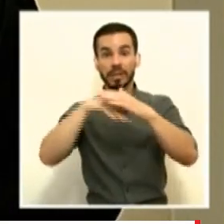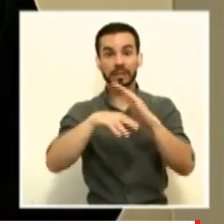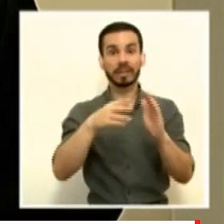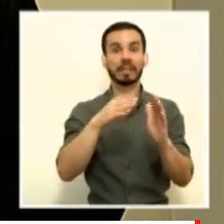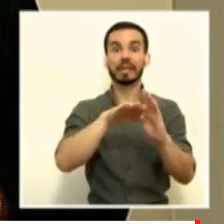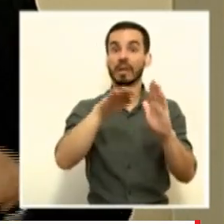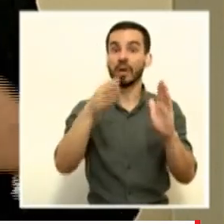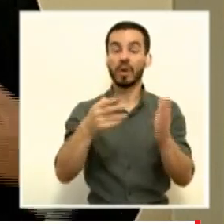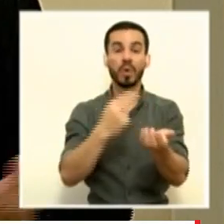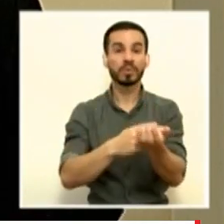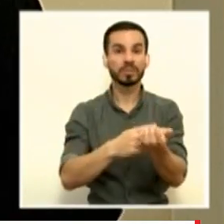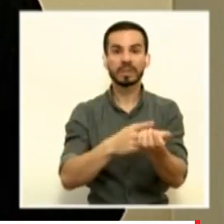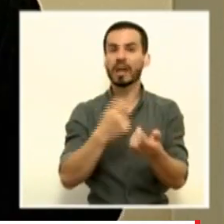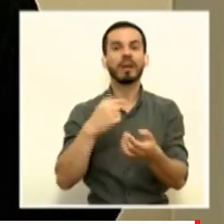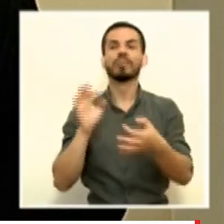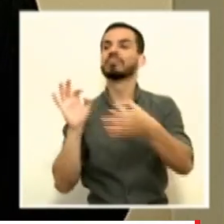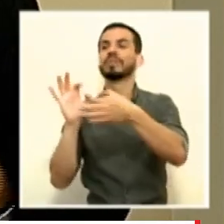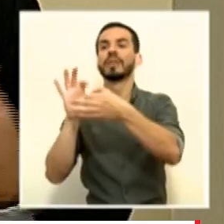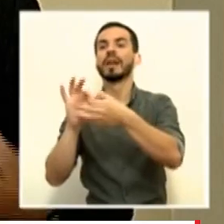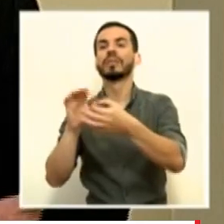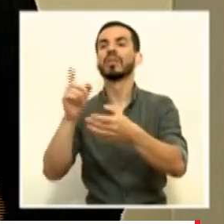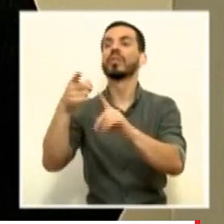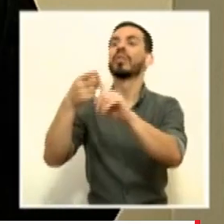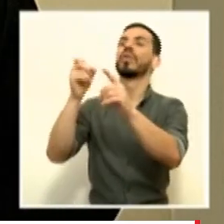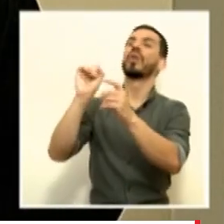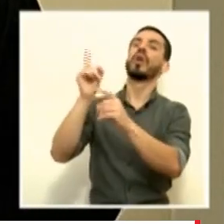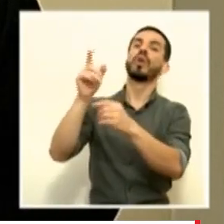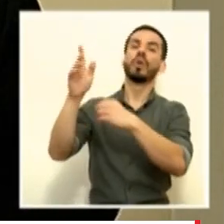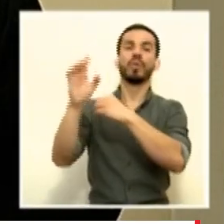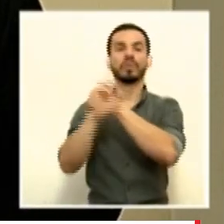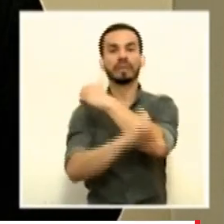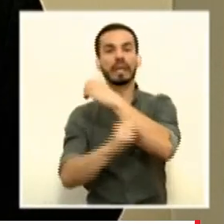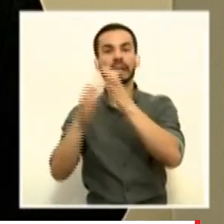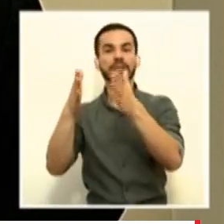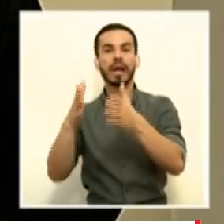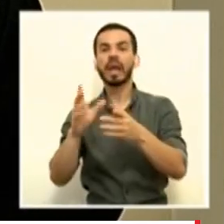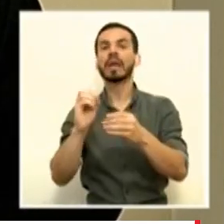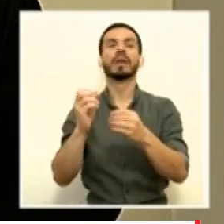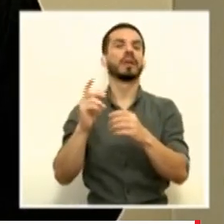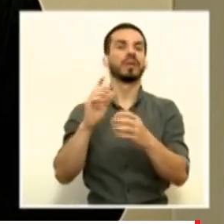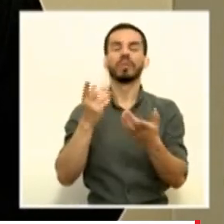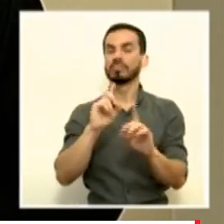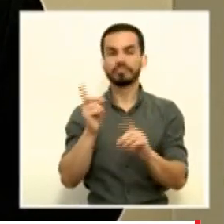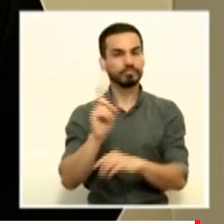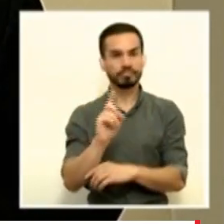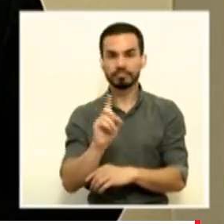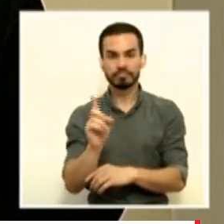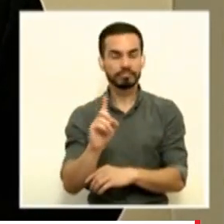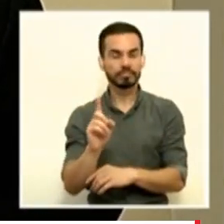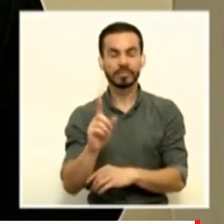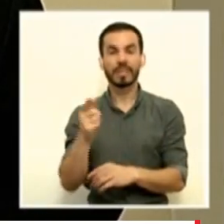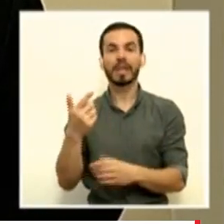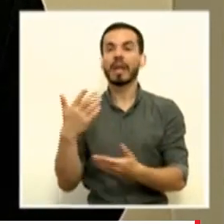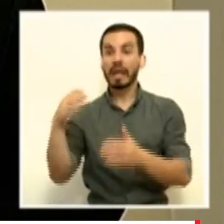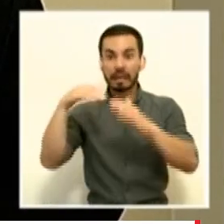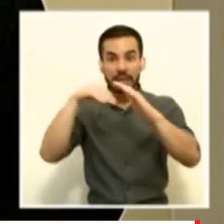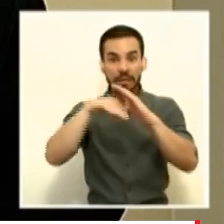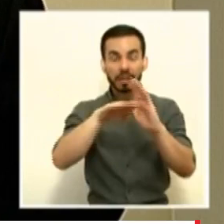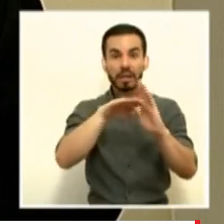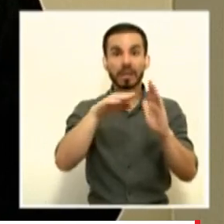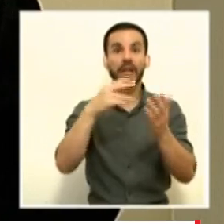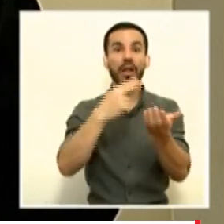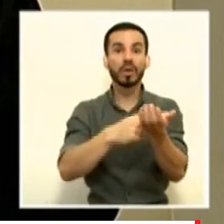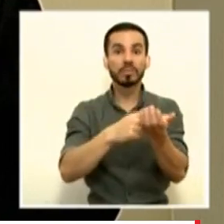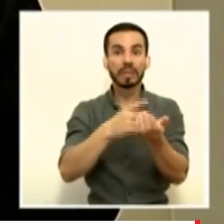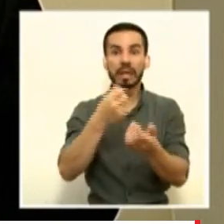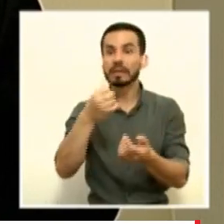a la nacionalidad o de acuerdo al lugar donde viven o al sitio de origen, se internan cuando ameritan, de